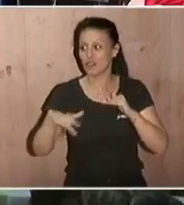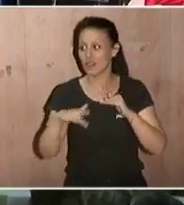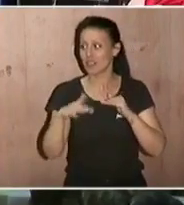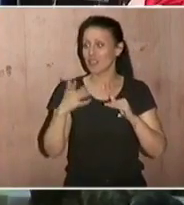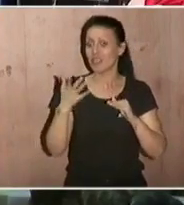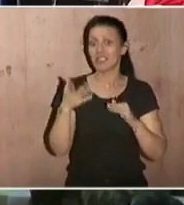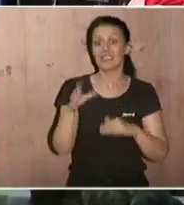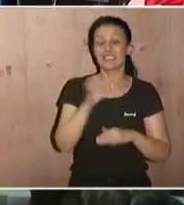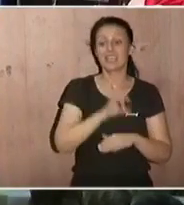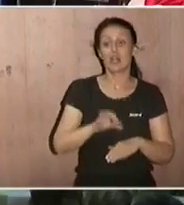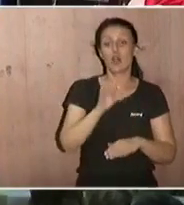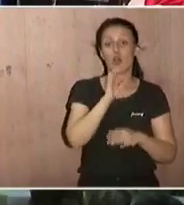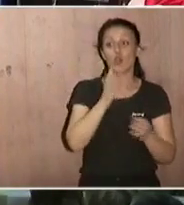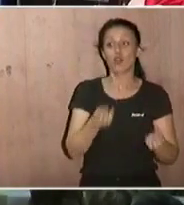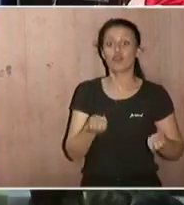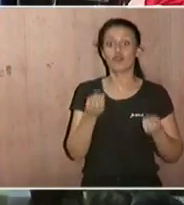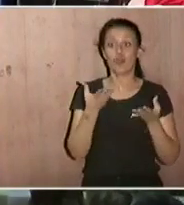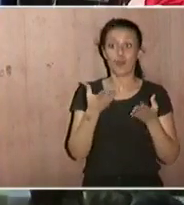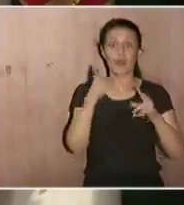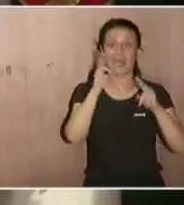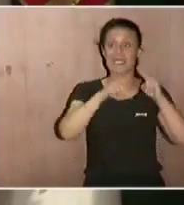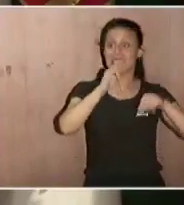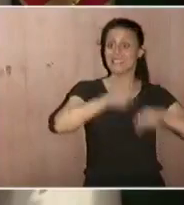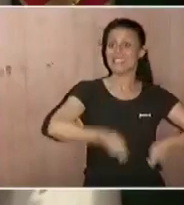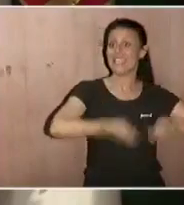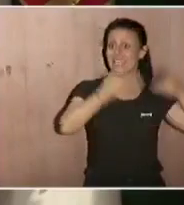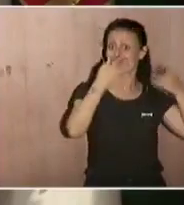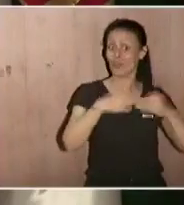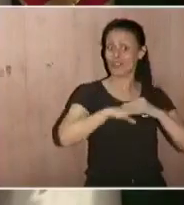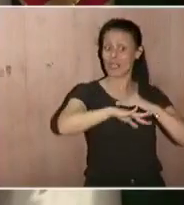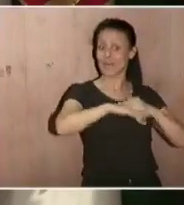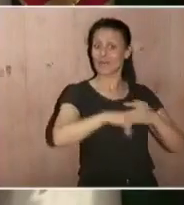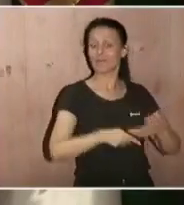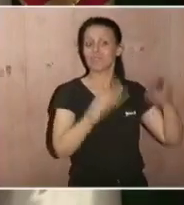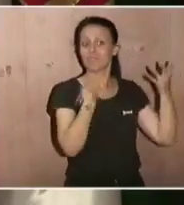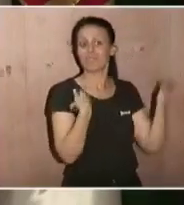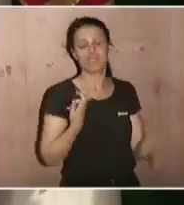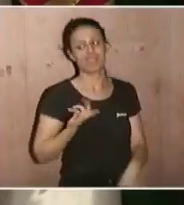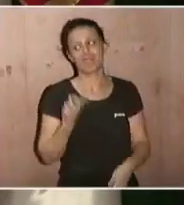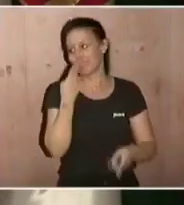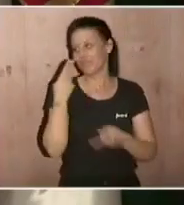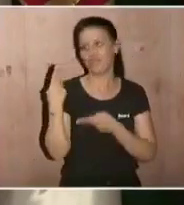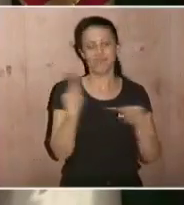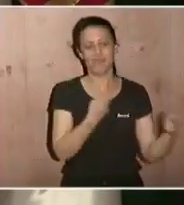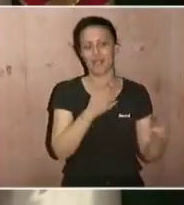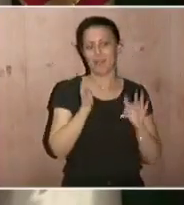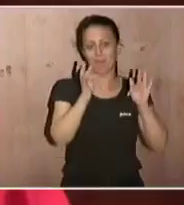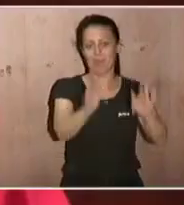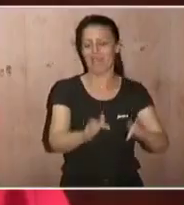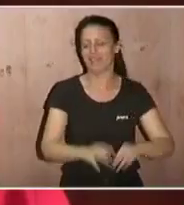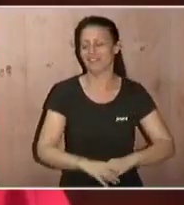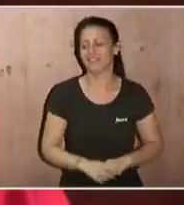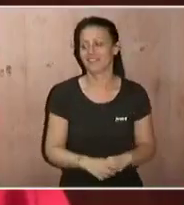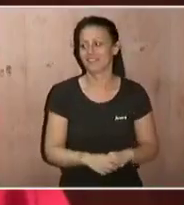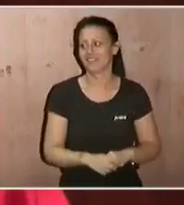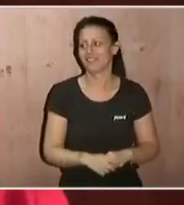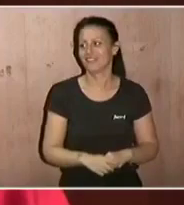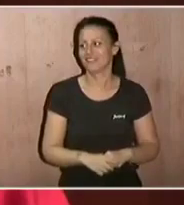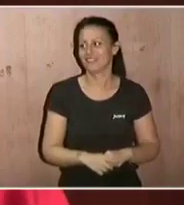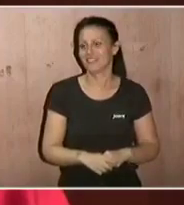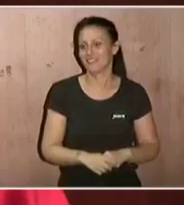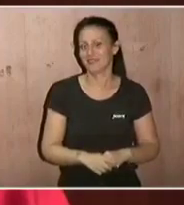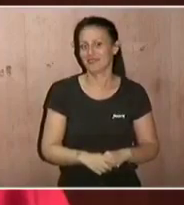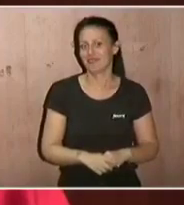Salou lo que suponía para las instalaciones que tenían en la misma playa y ya no me quisieron invitar más. Bueno, la verdad es que yo